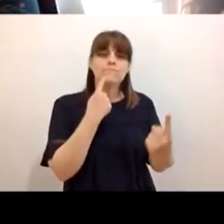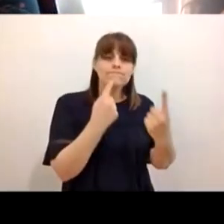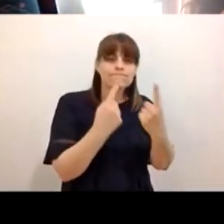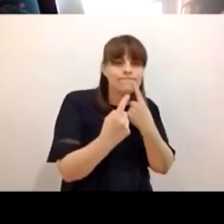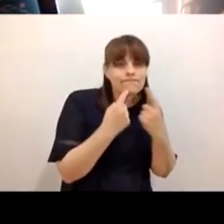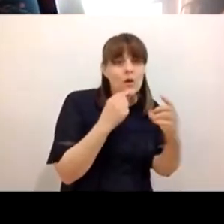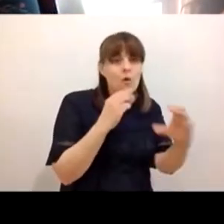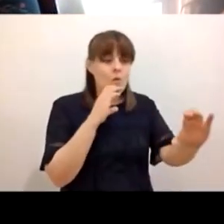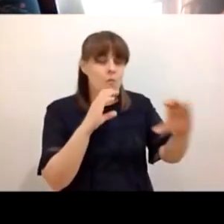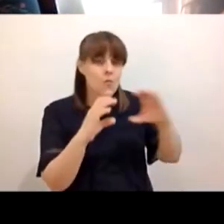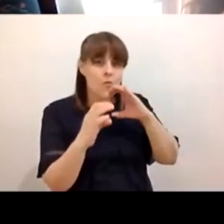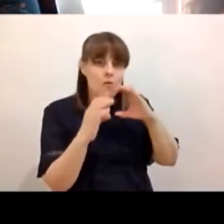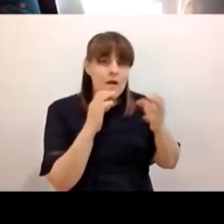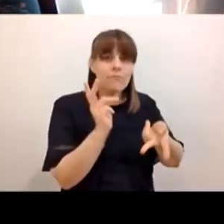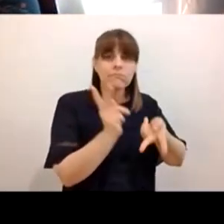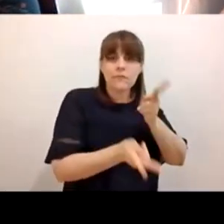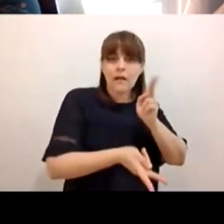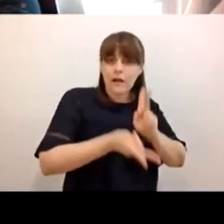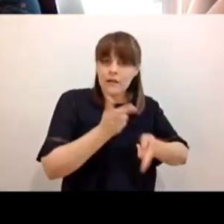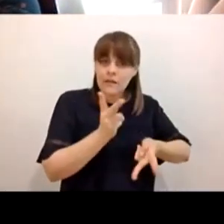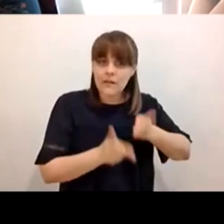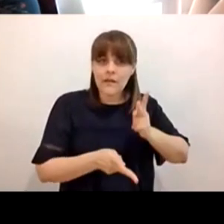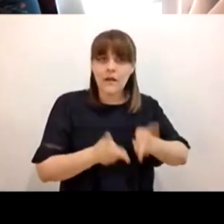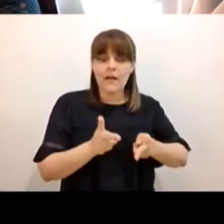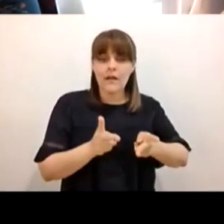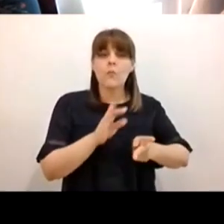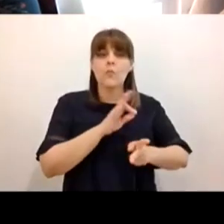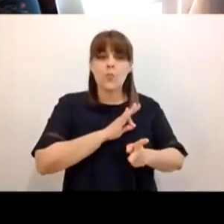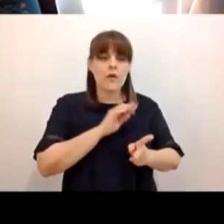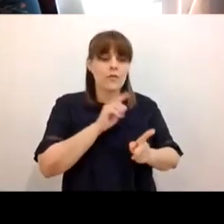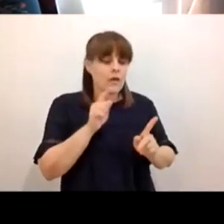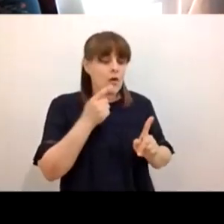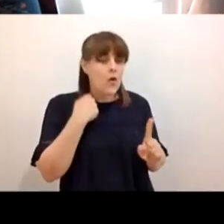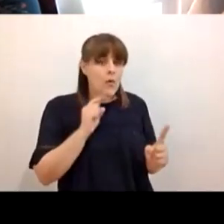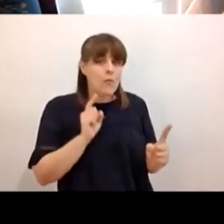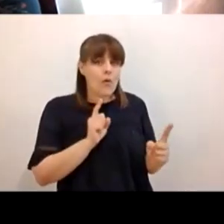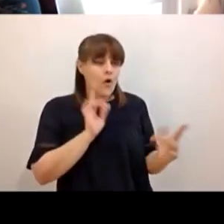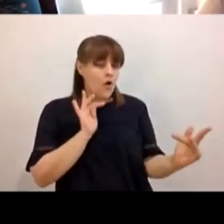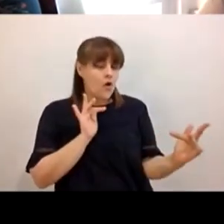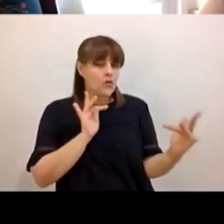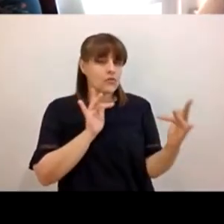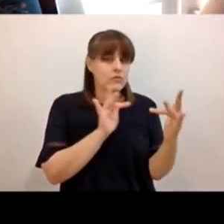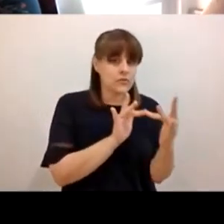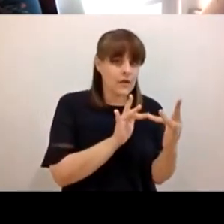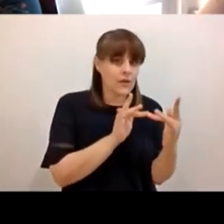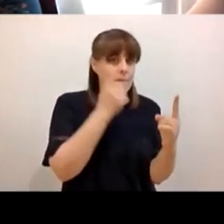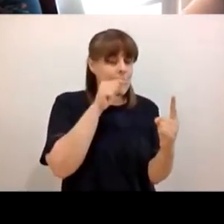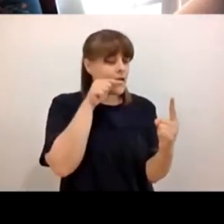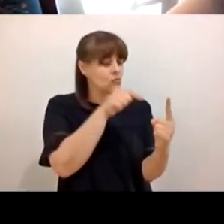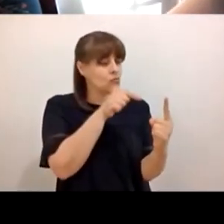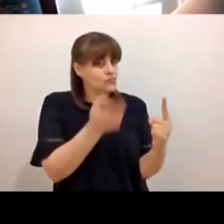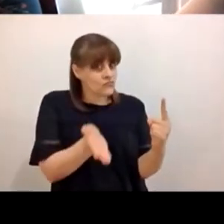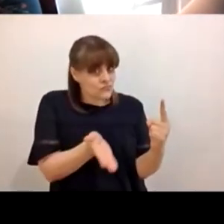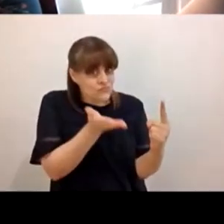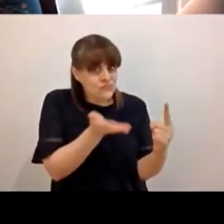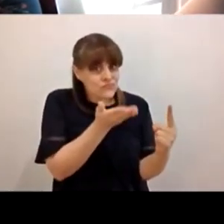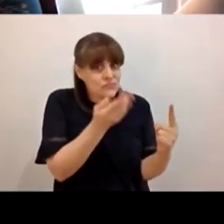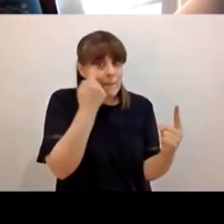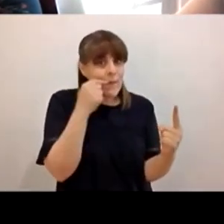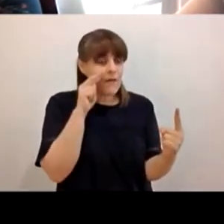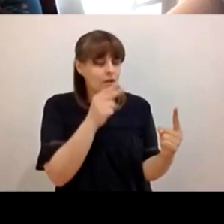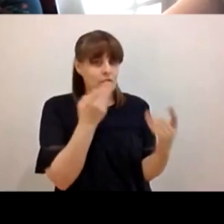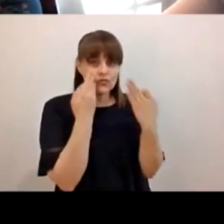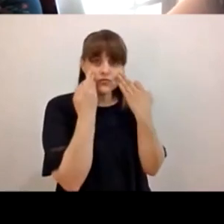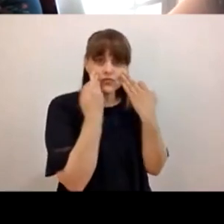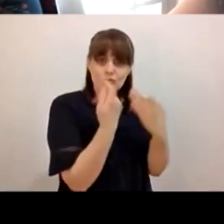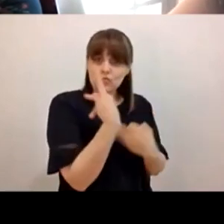conversar puedo dejar aparecer puedo tener este contacto y maravillarme del proceso que vive ese